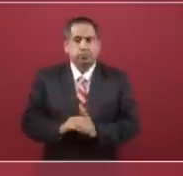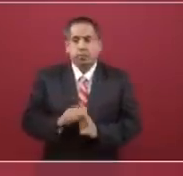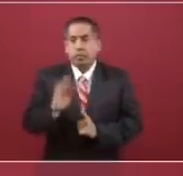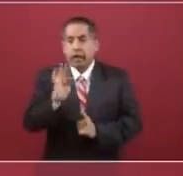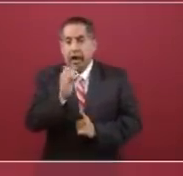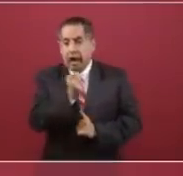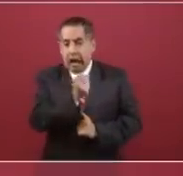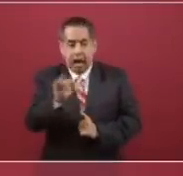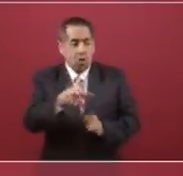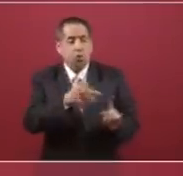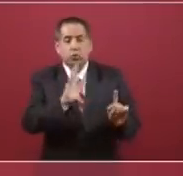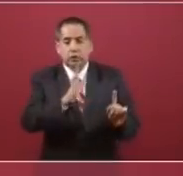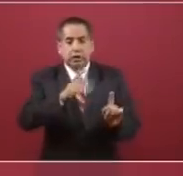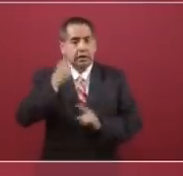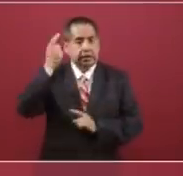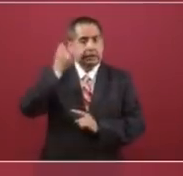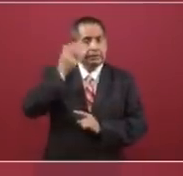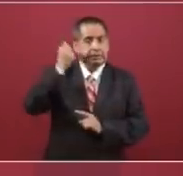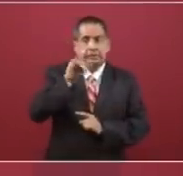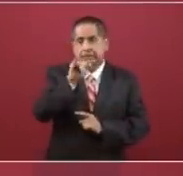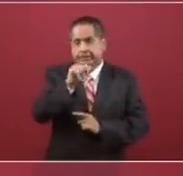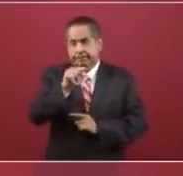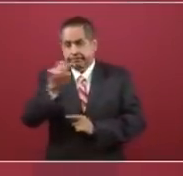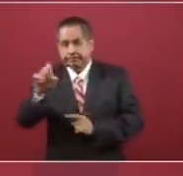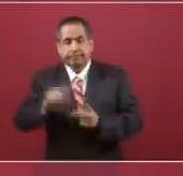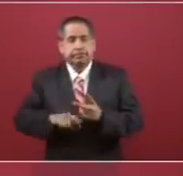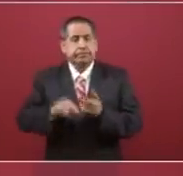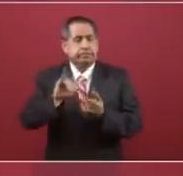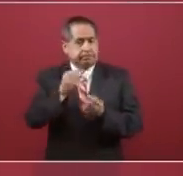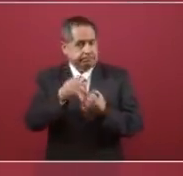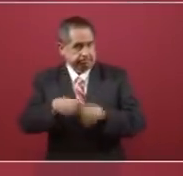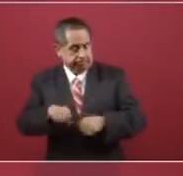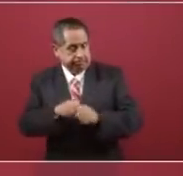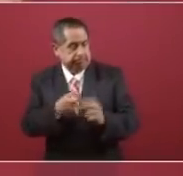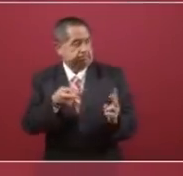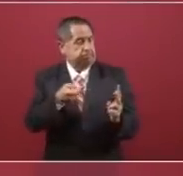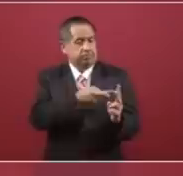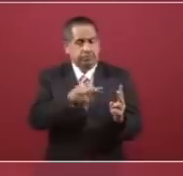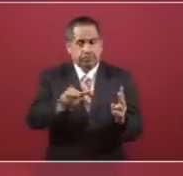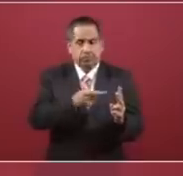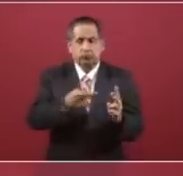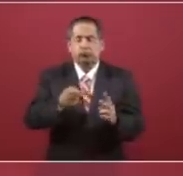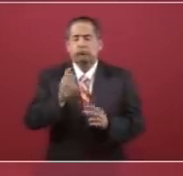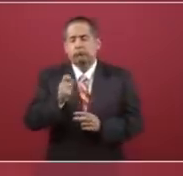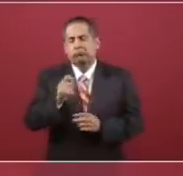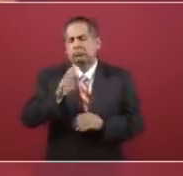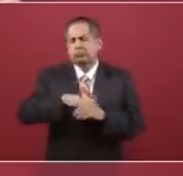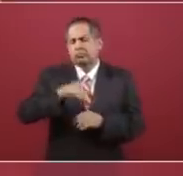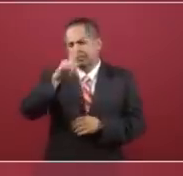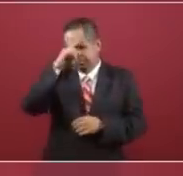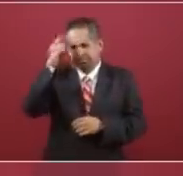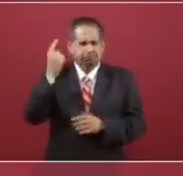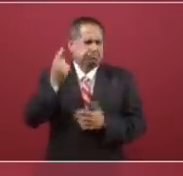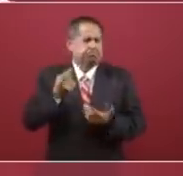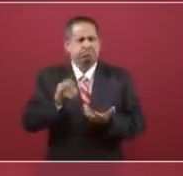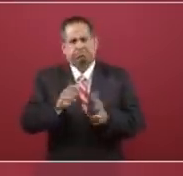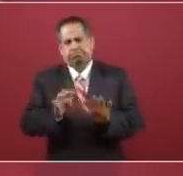están recibiendo pensión en el ISSSTE y en el seguro, que sería relativamente fácil